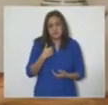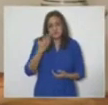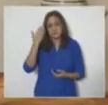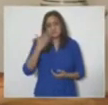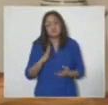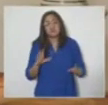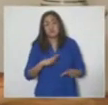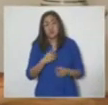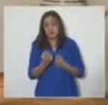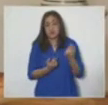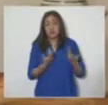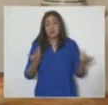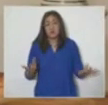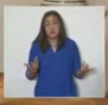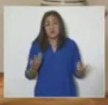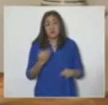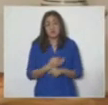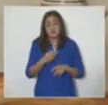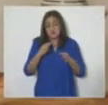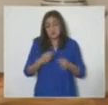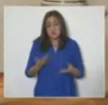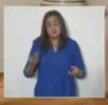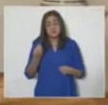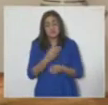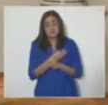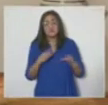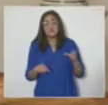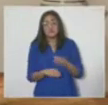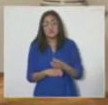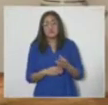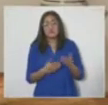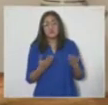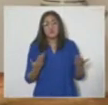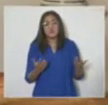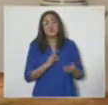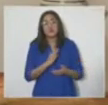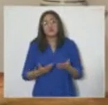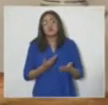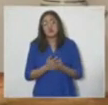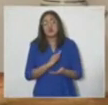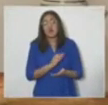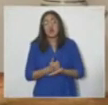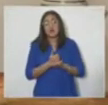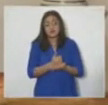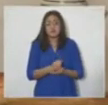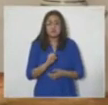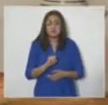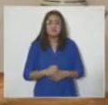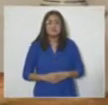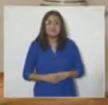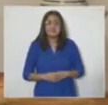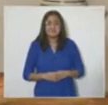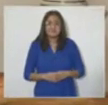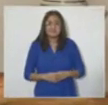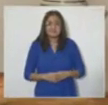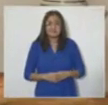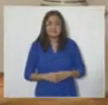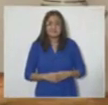voces y hay escritos y hay muchas cosas pidiendo que intervengamos vamos a hacerlo